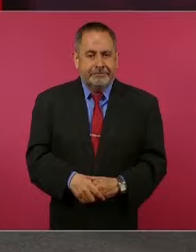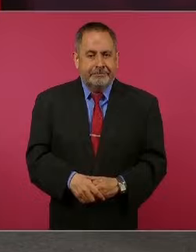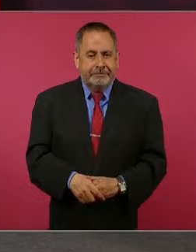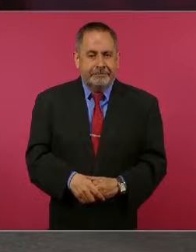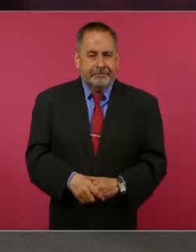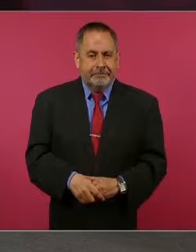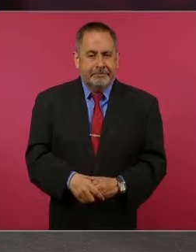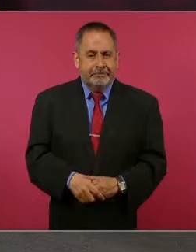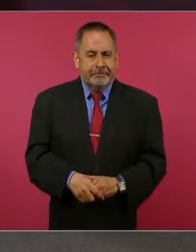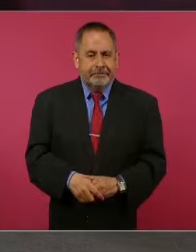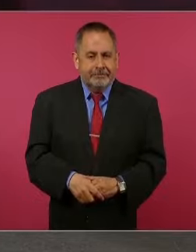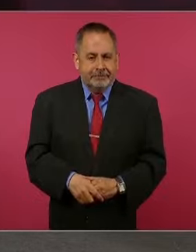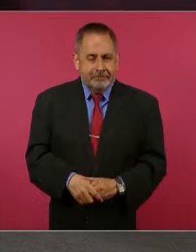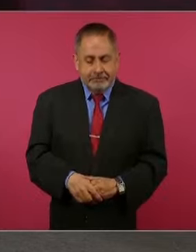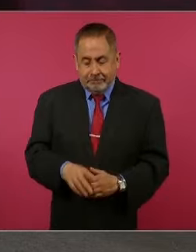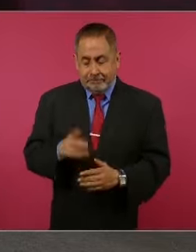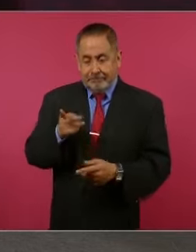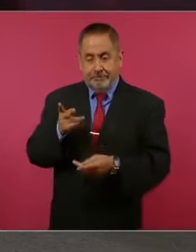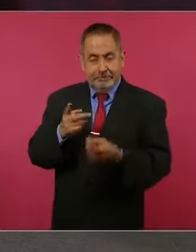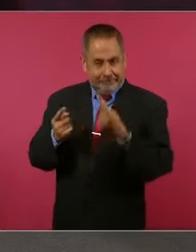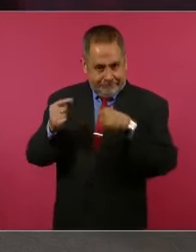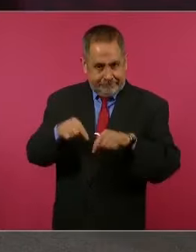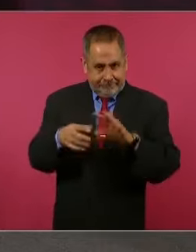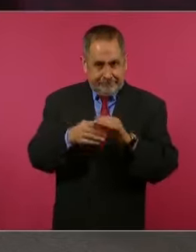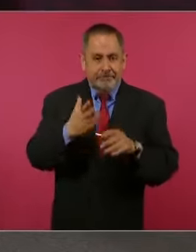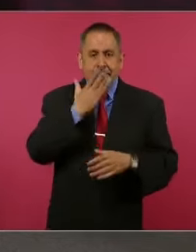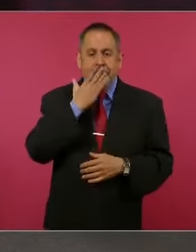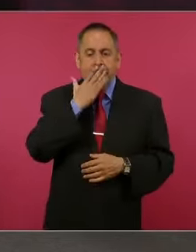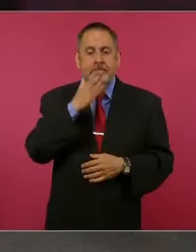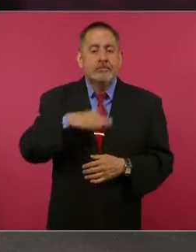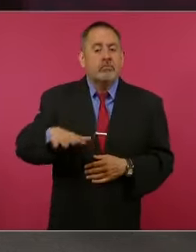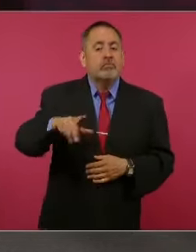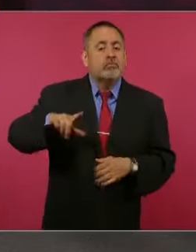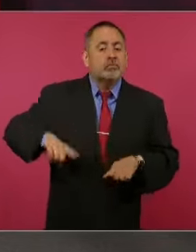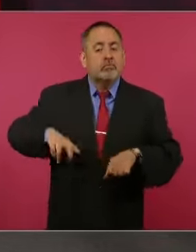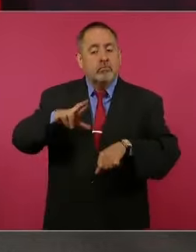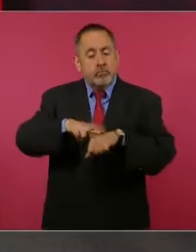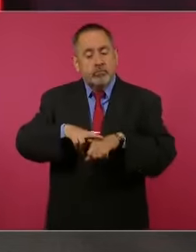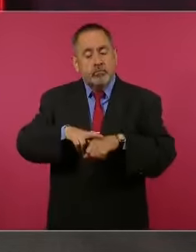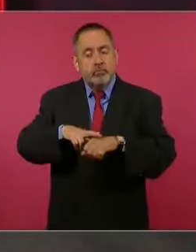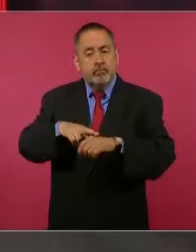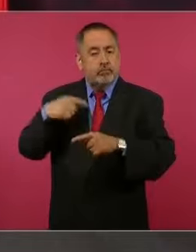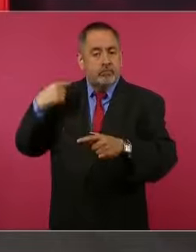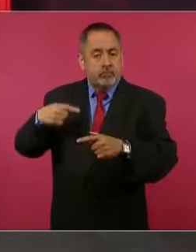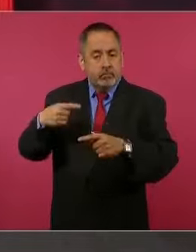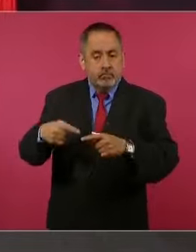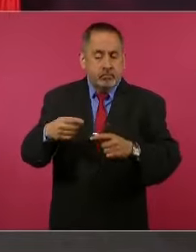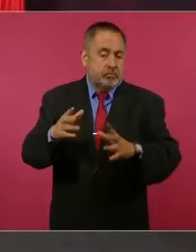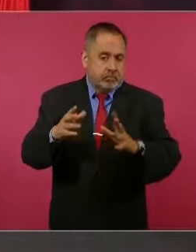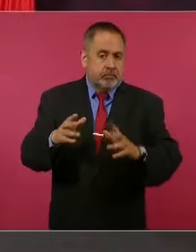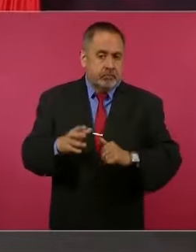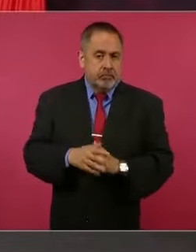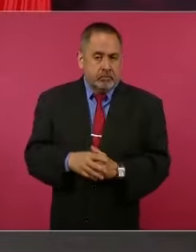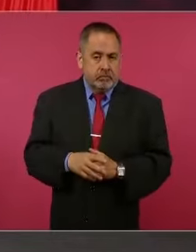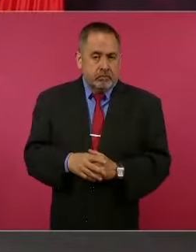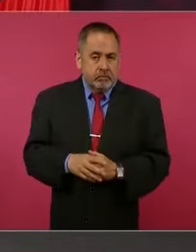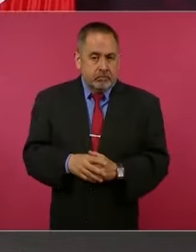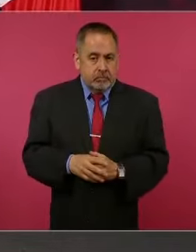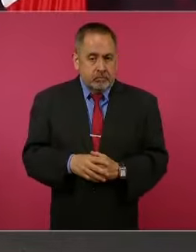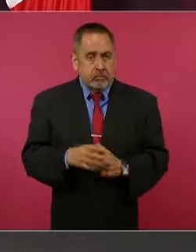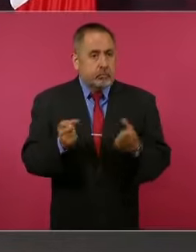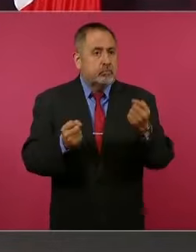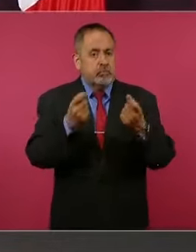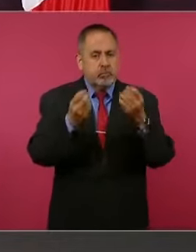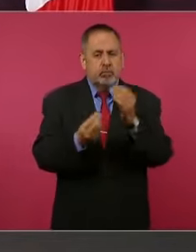Este pero regresando a son los gobernadores hay muchos que se van a quedar que